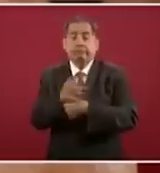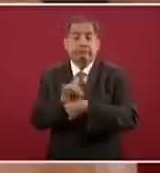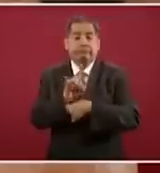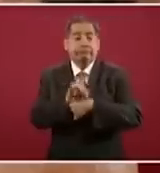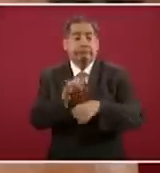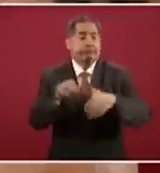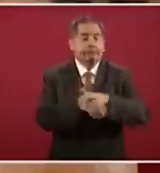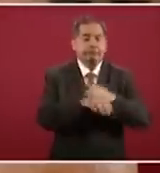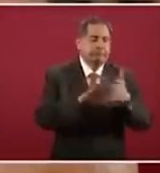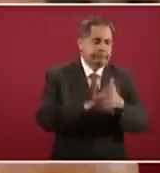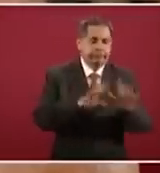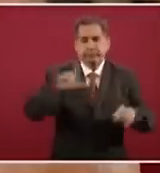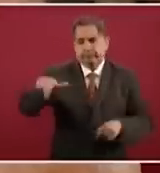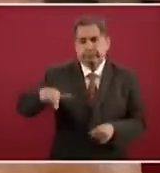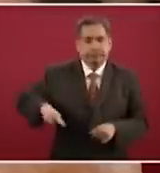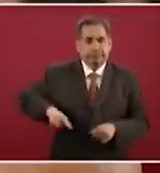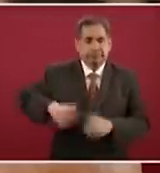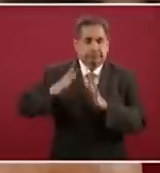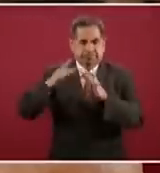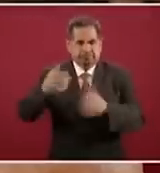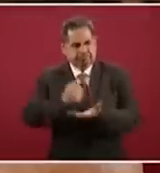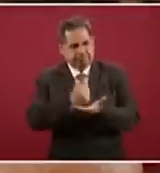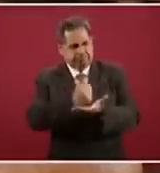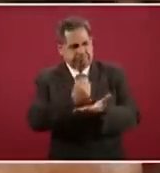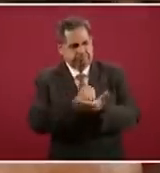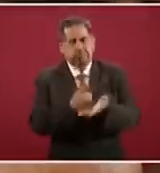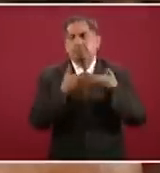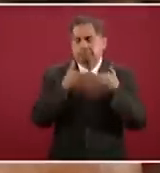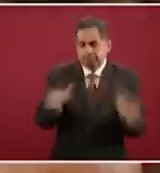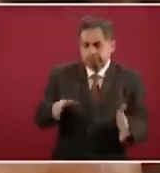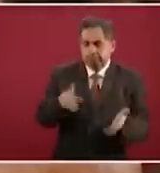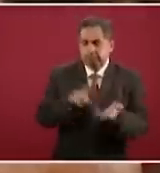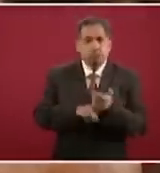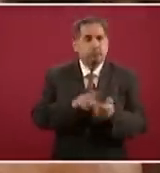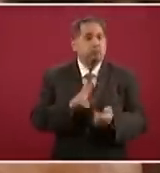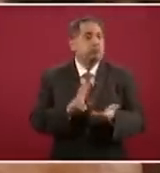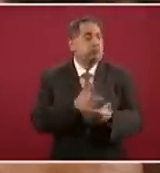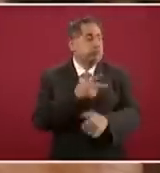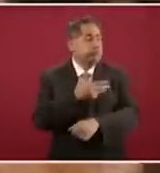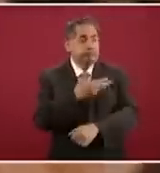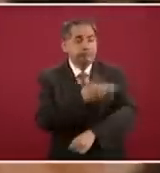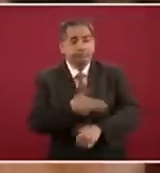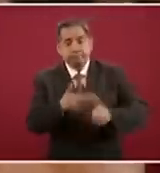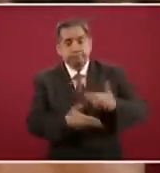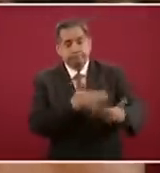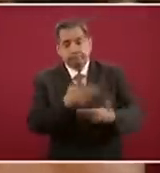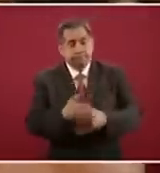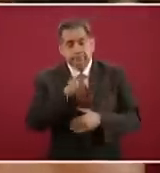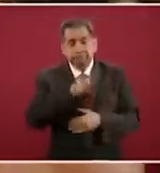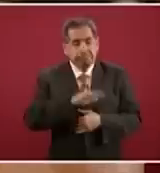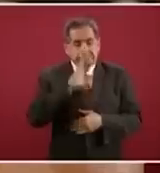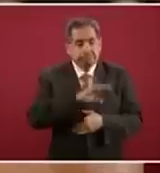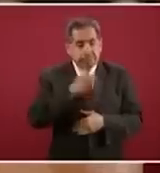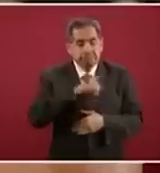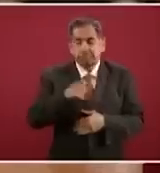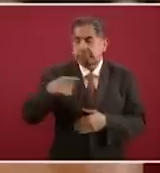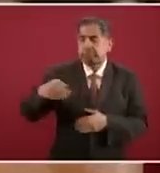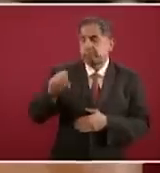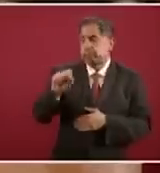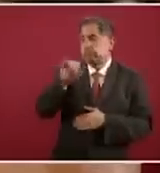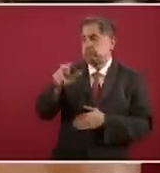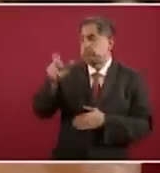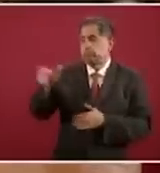del gobierno francés, fue liberada Cassés por graves faltas al debido proceso, eso con la intervención de la Suprema